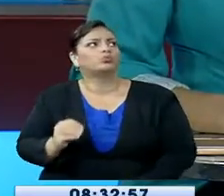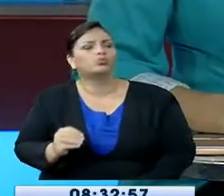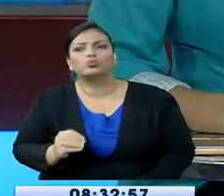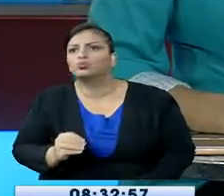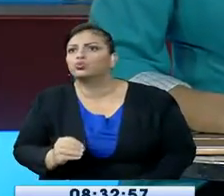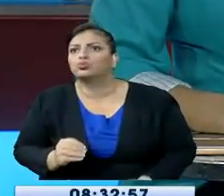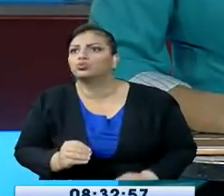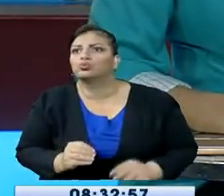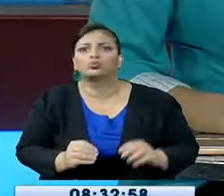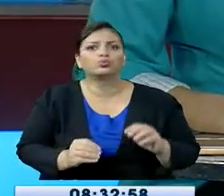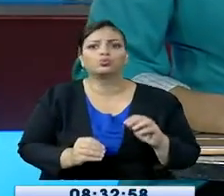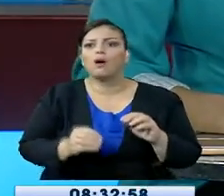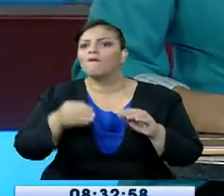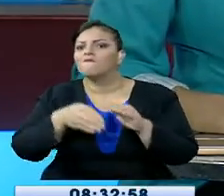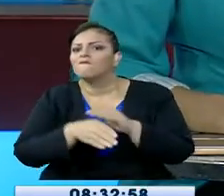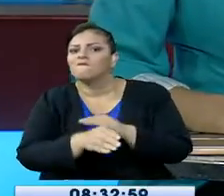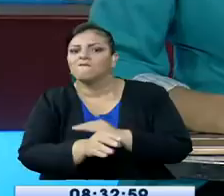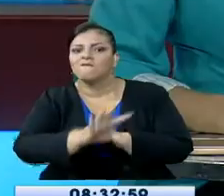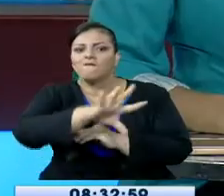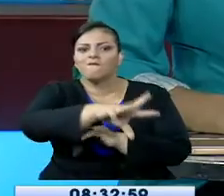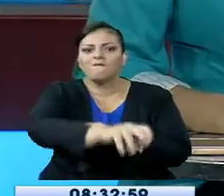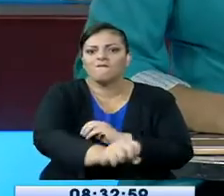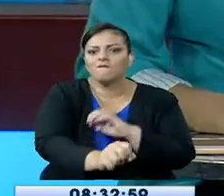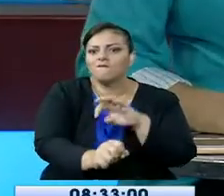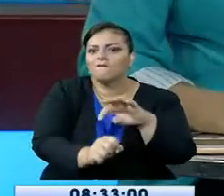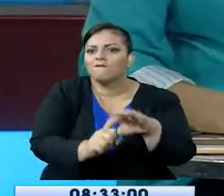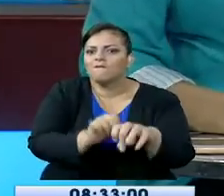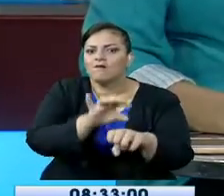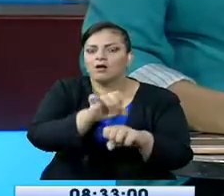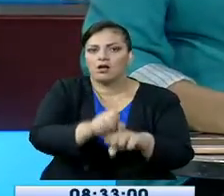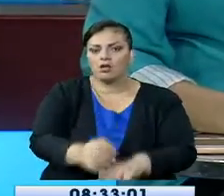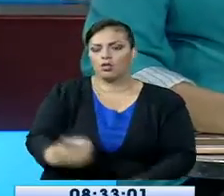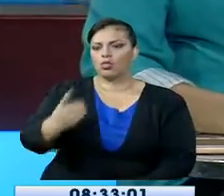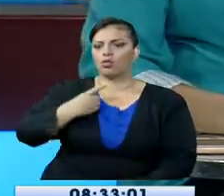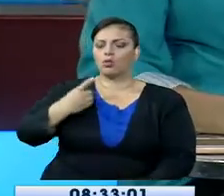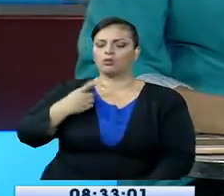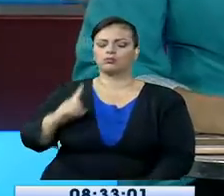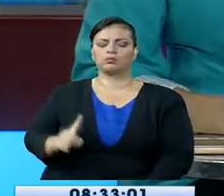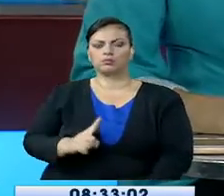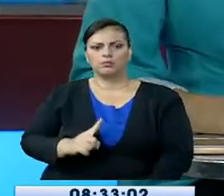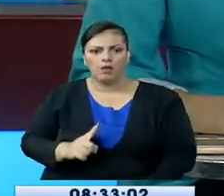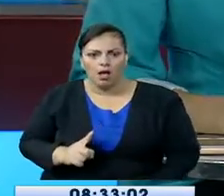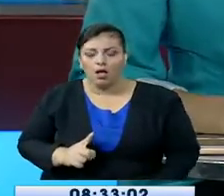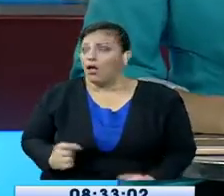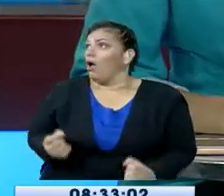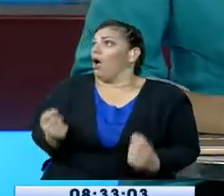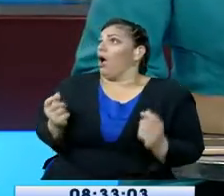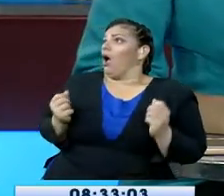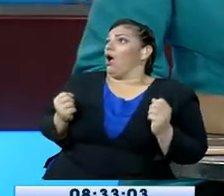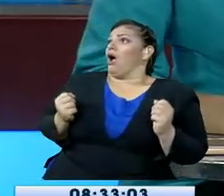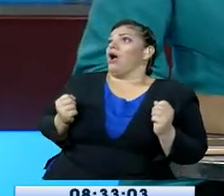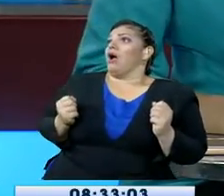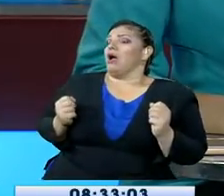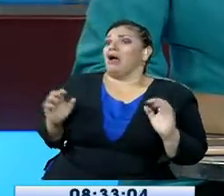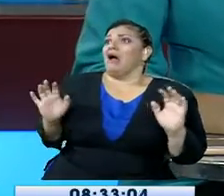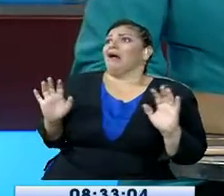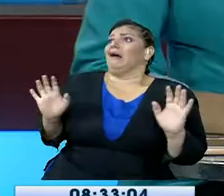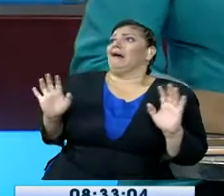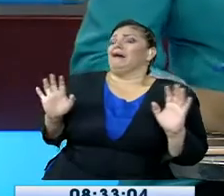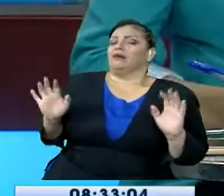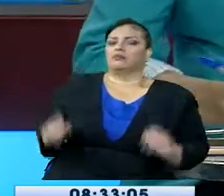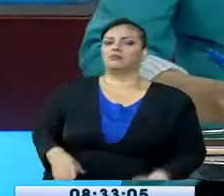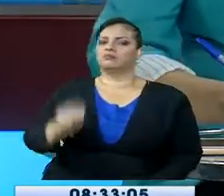lo sorprendieron cuando se estaba llevando otros celulares y otras pertenencias, por lo que inmediatamente llamaron a la policía.